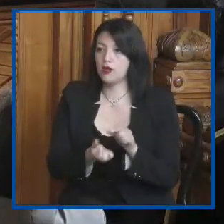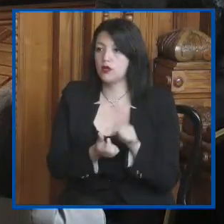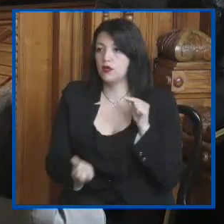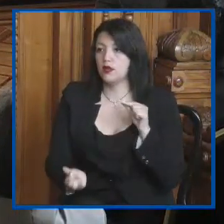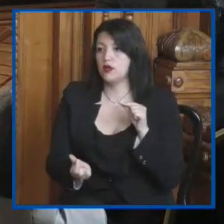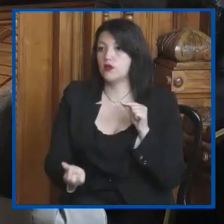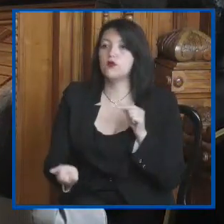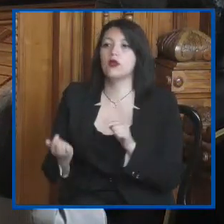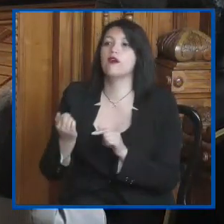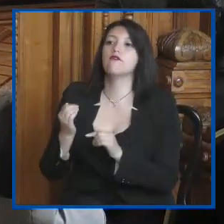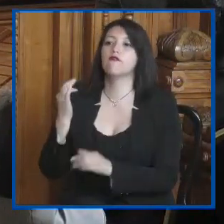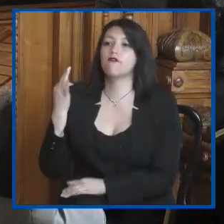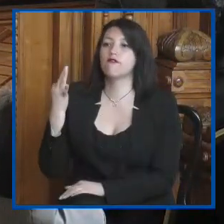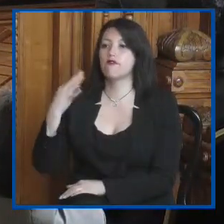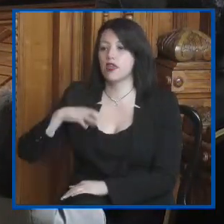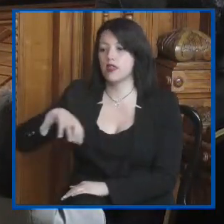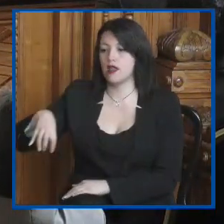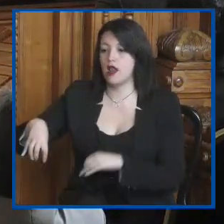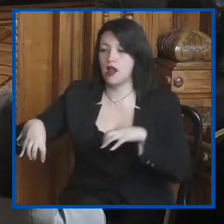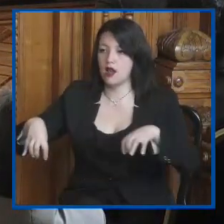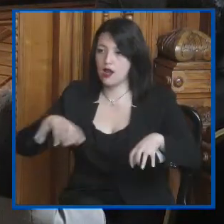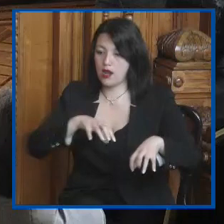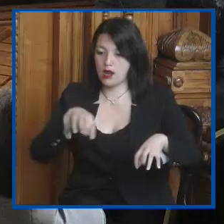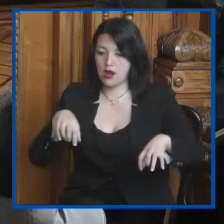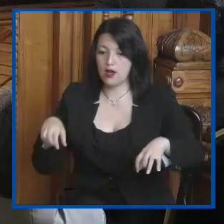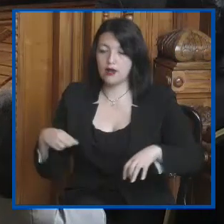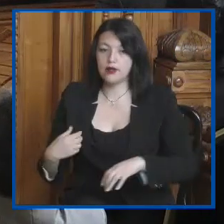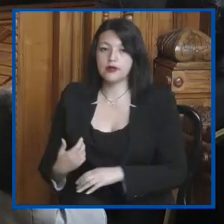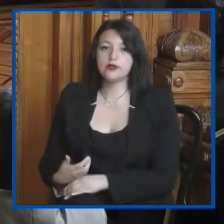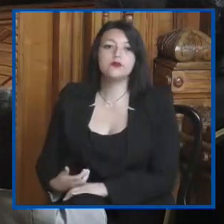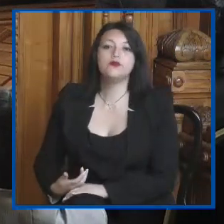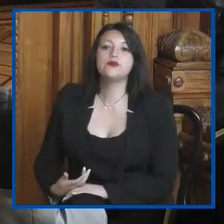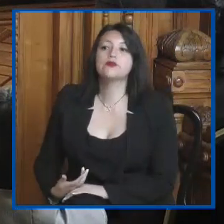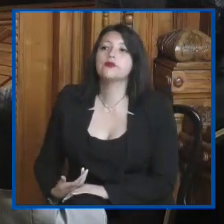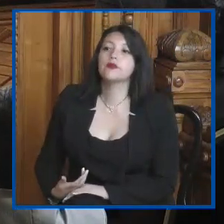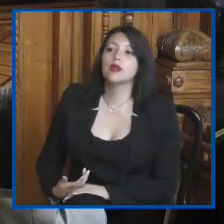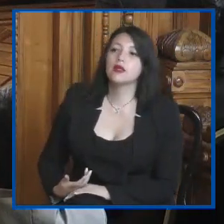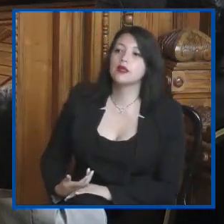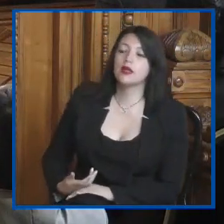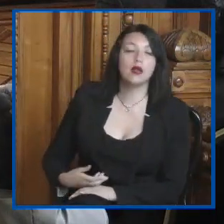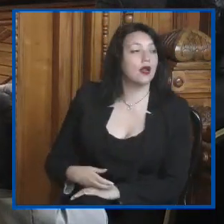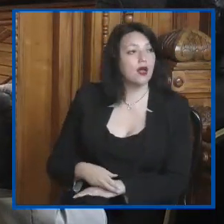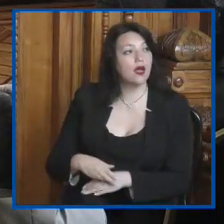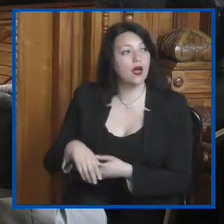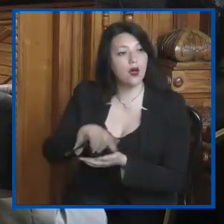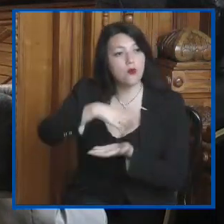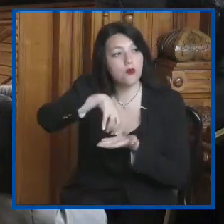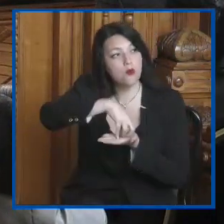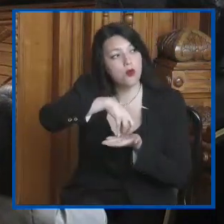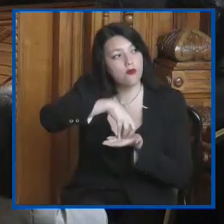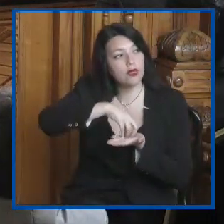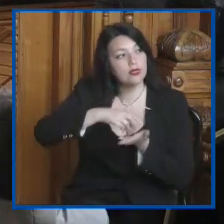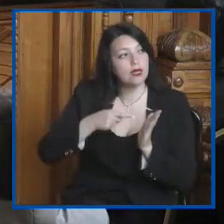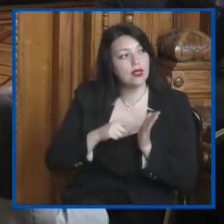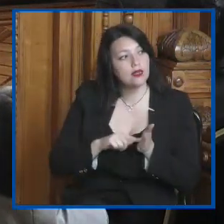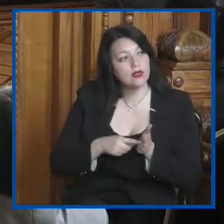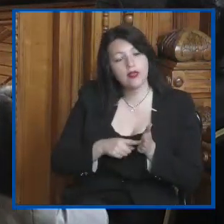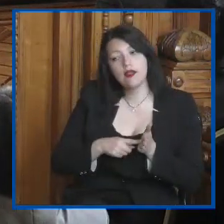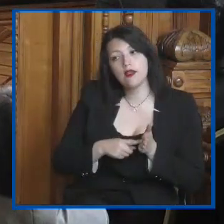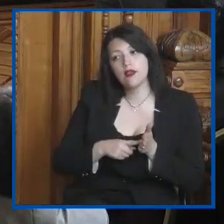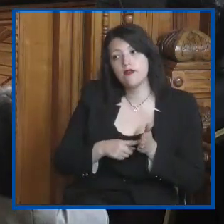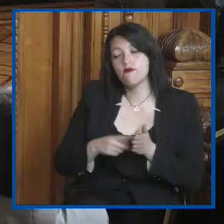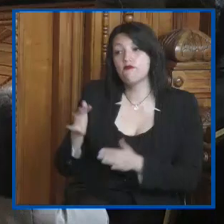y una federal. Y en la provincia de Buenos Aires es distinto. Es la provincia de Buenos Aires que tiene una justicia